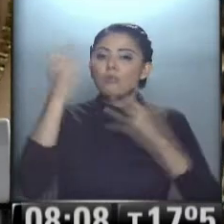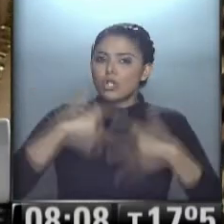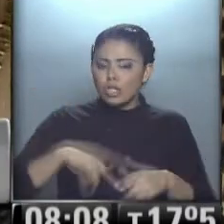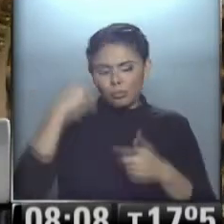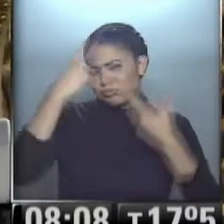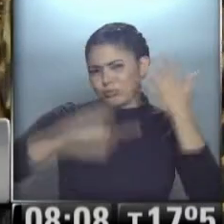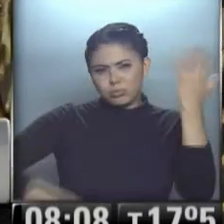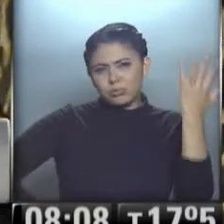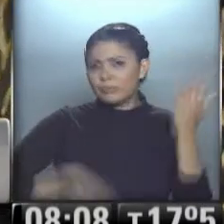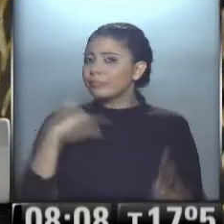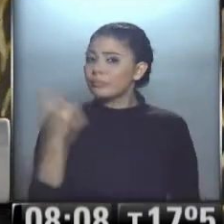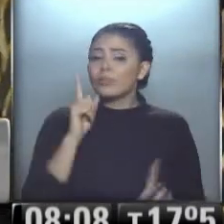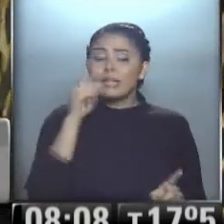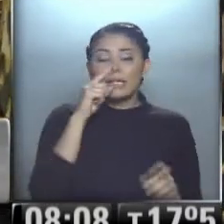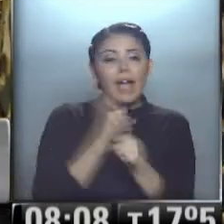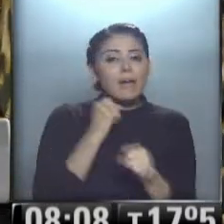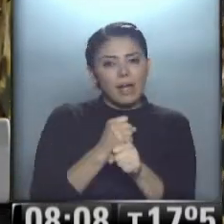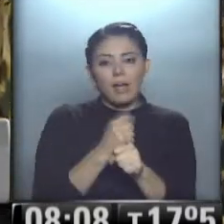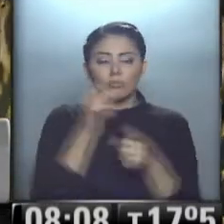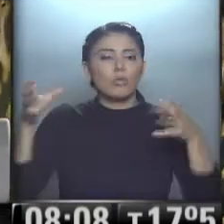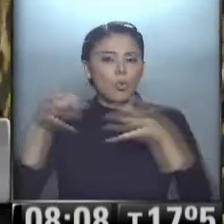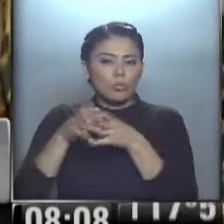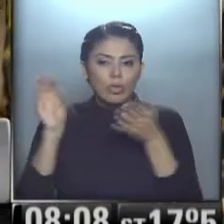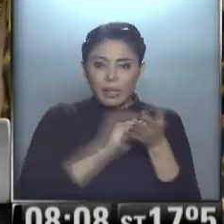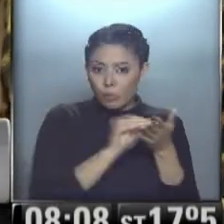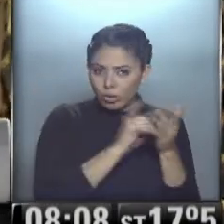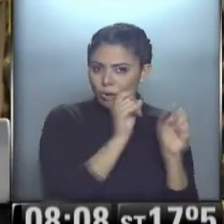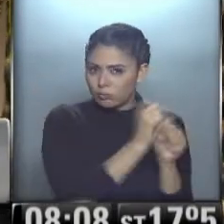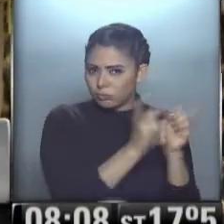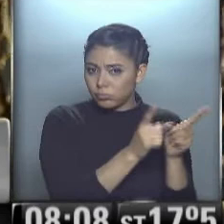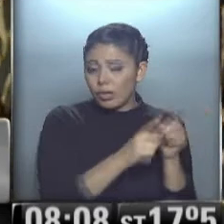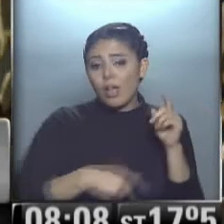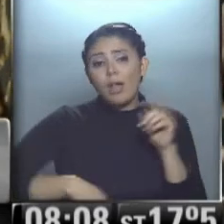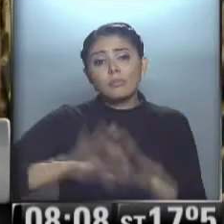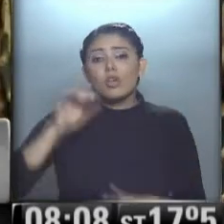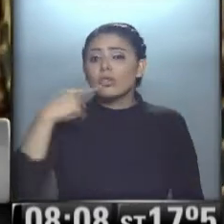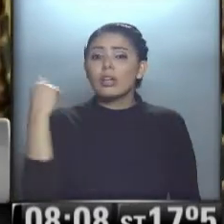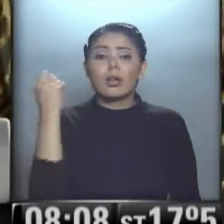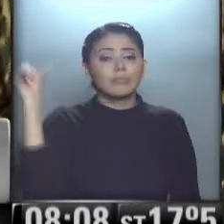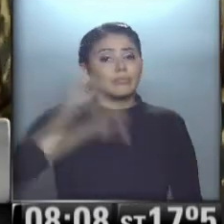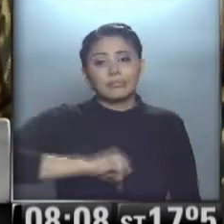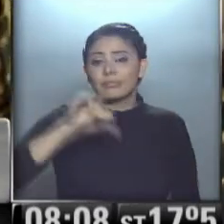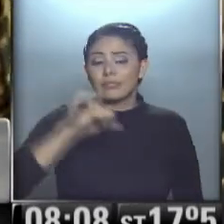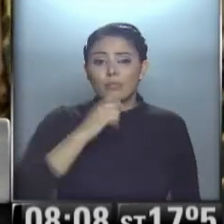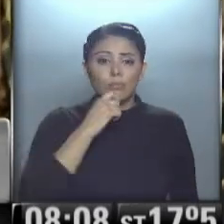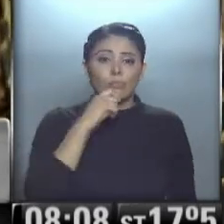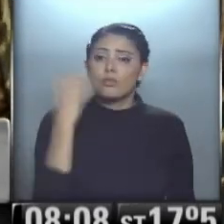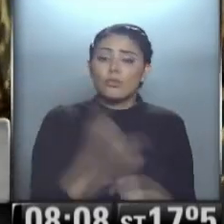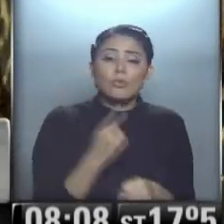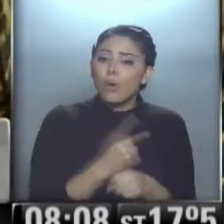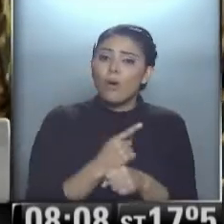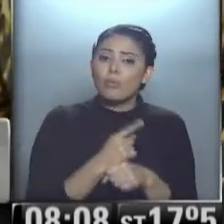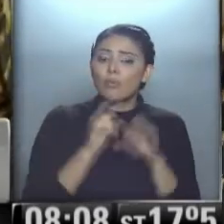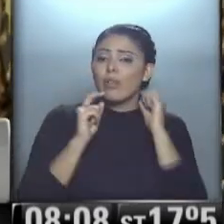muchos porque nosotros venimos trabajando ya como bloque en diputados y muchas de las cosas que no hemos logrado poder hacer